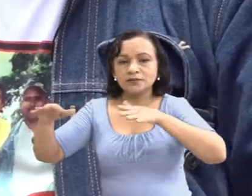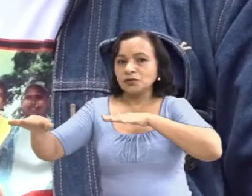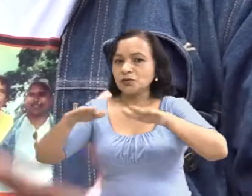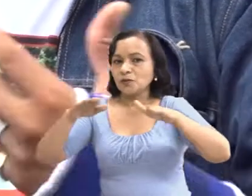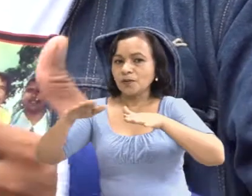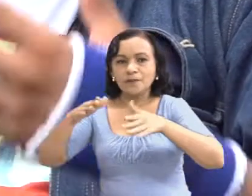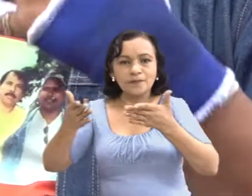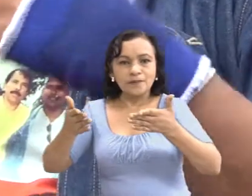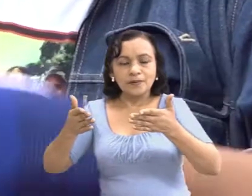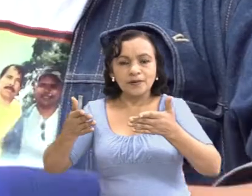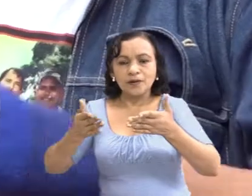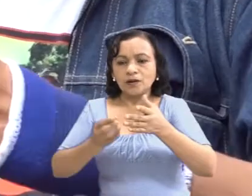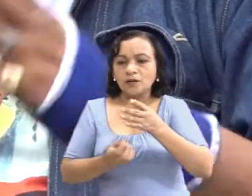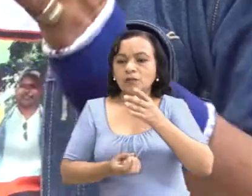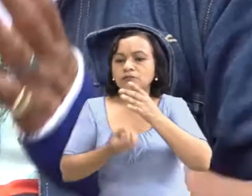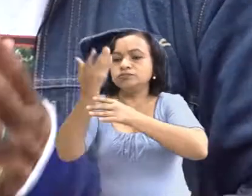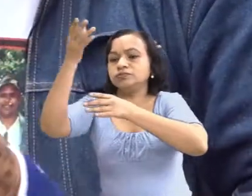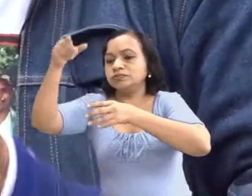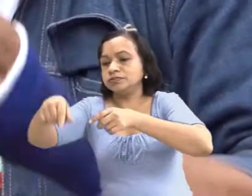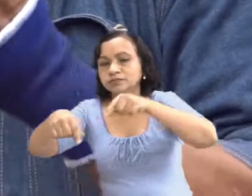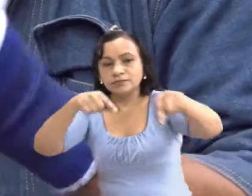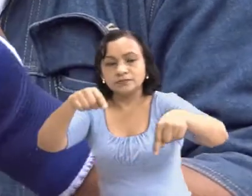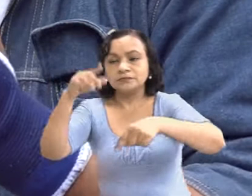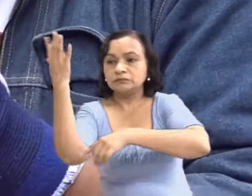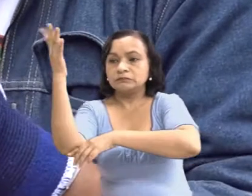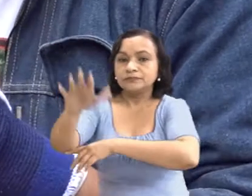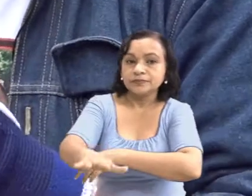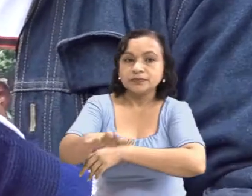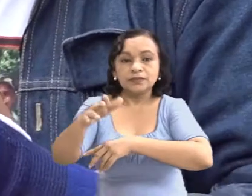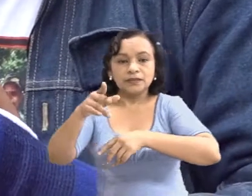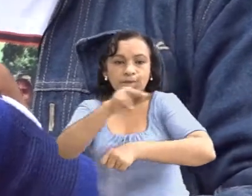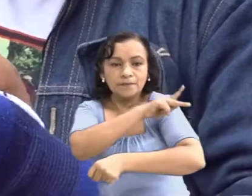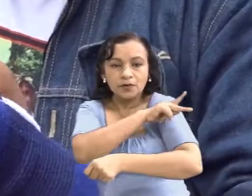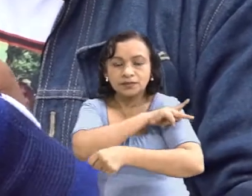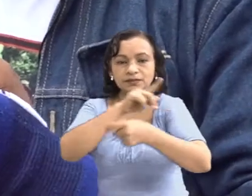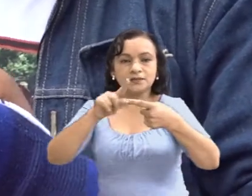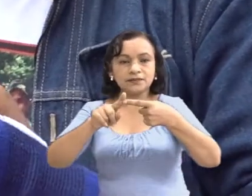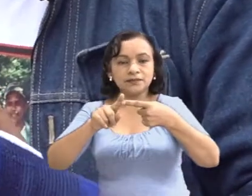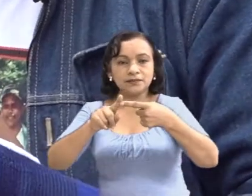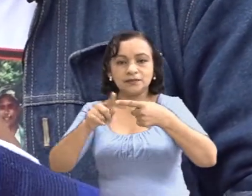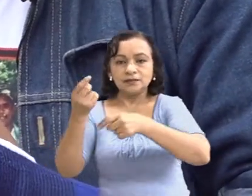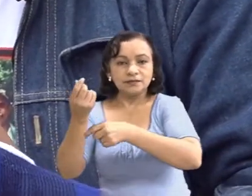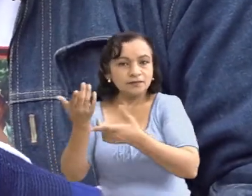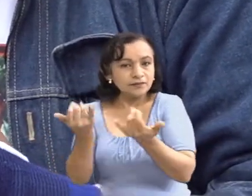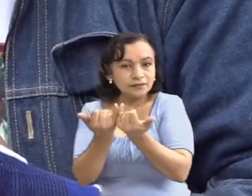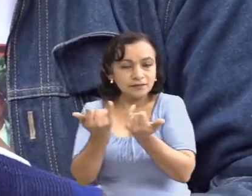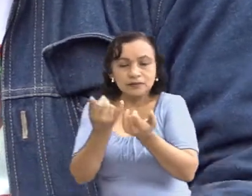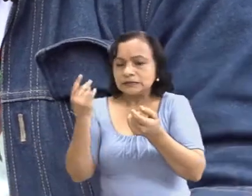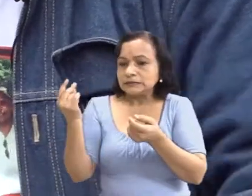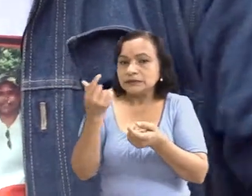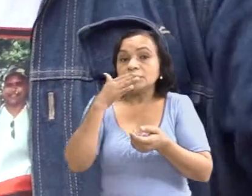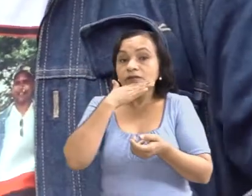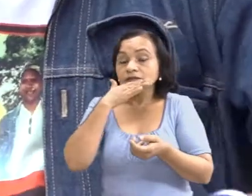no va a poder por la cuestión que los árboles cayeron, entonces la misma comunidad tiene que ser, la misma vez policía, la misma vez tiene que ser